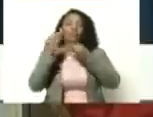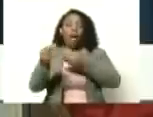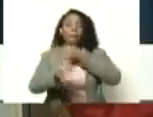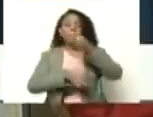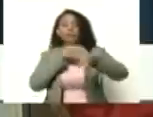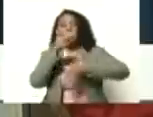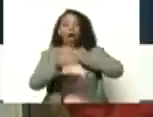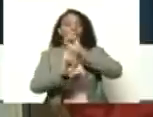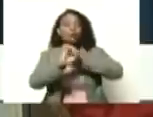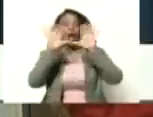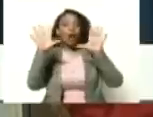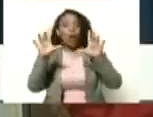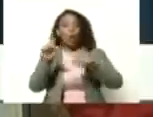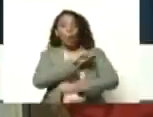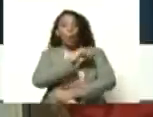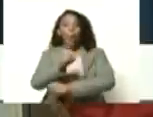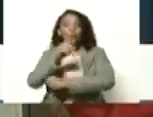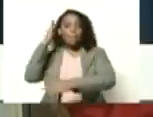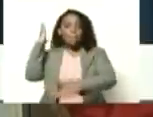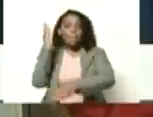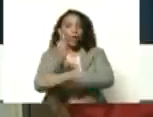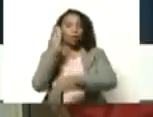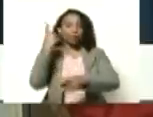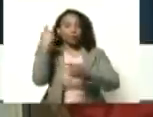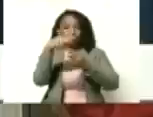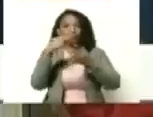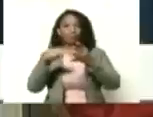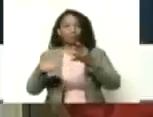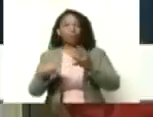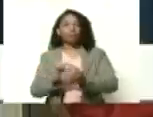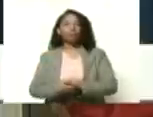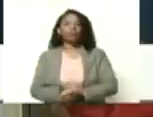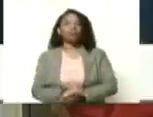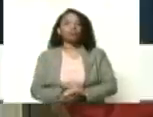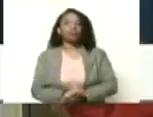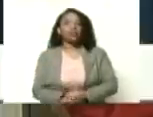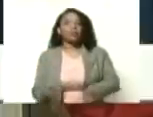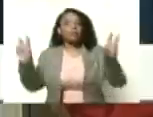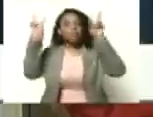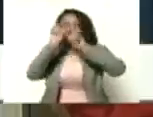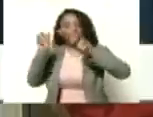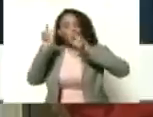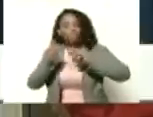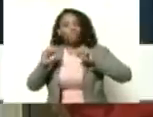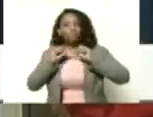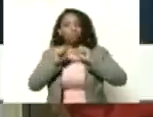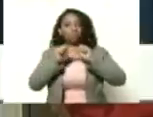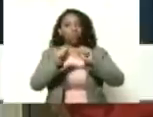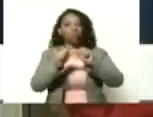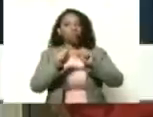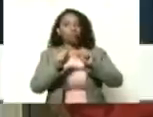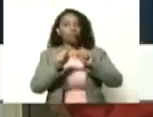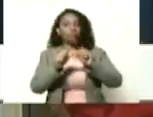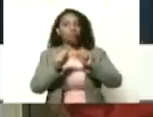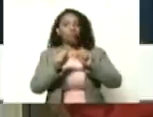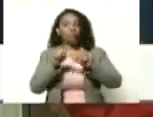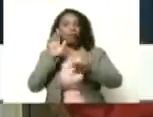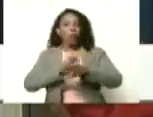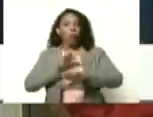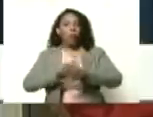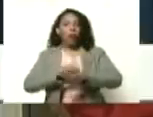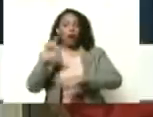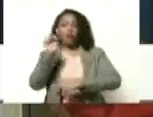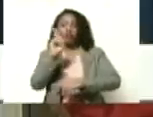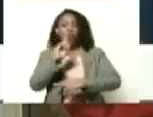abundantes con órdenes de aprensión imputaciones etcétera las investigaciones continúan porque no